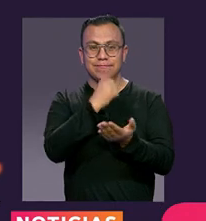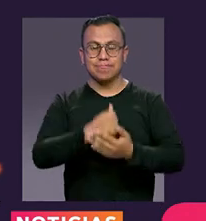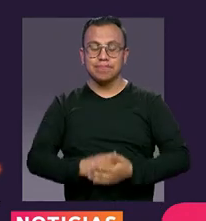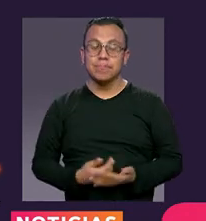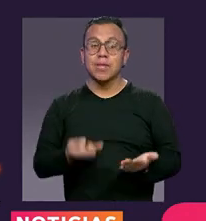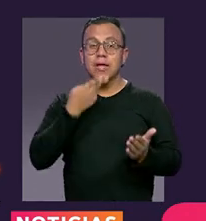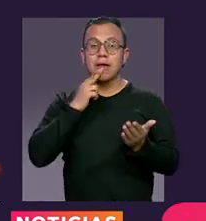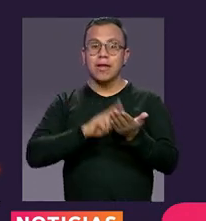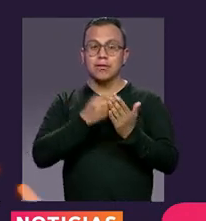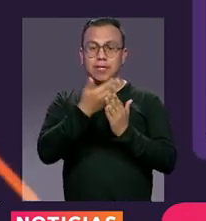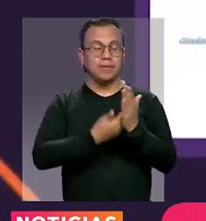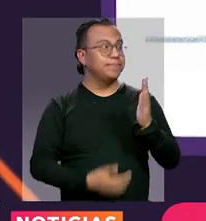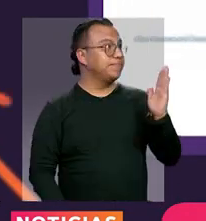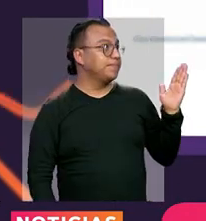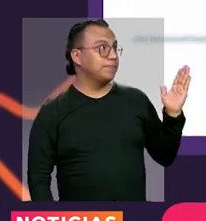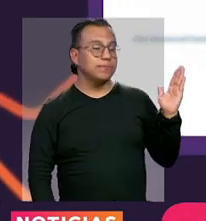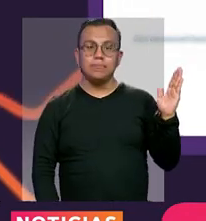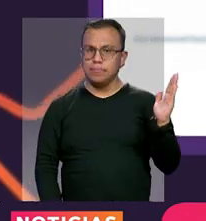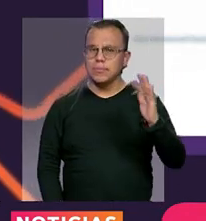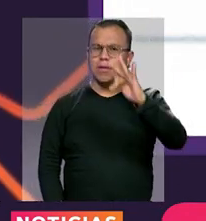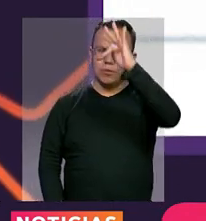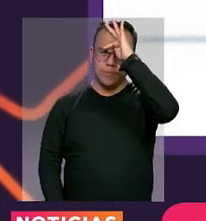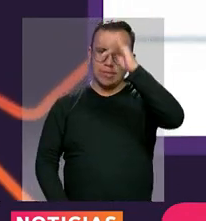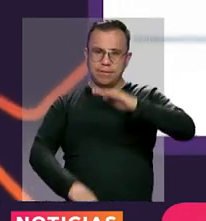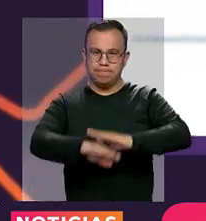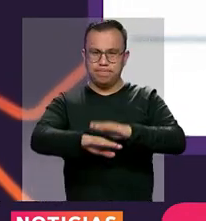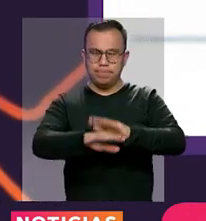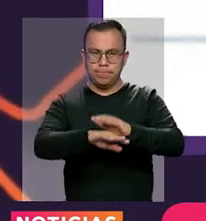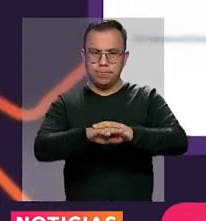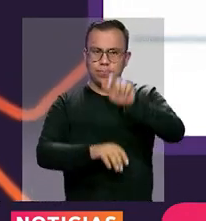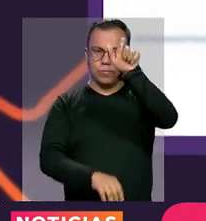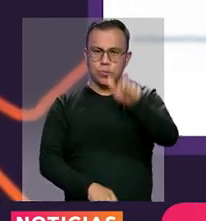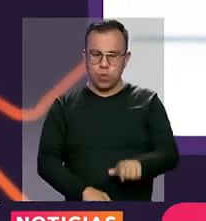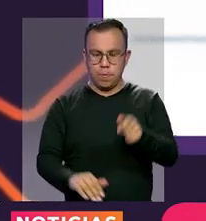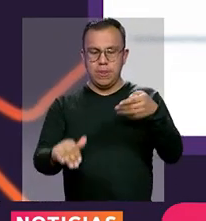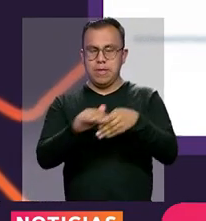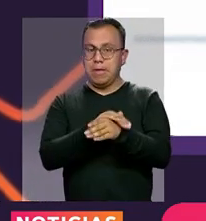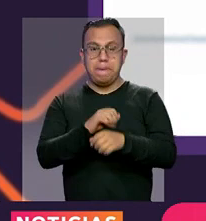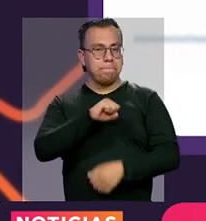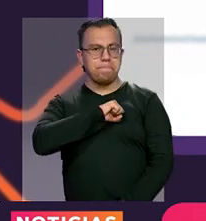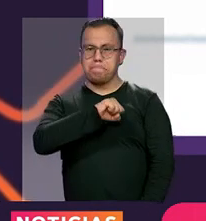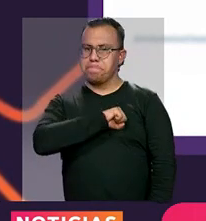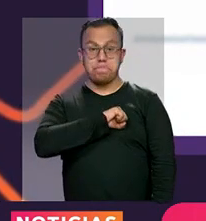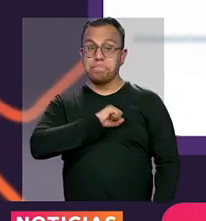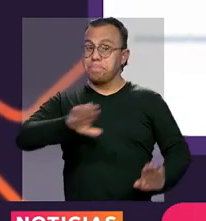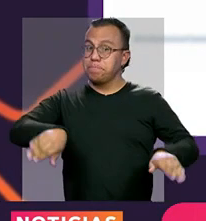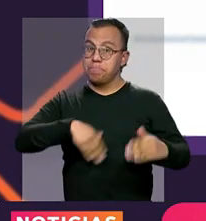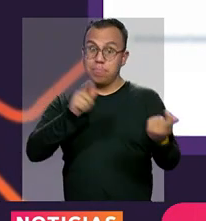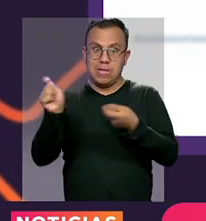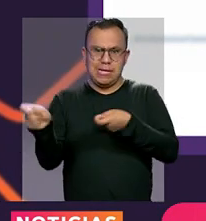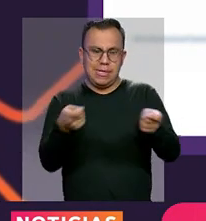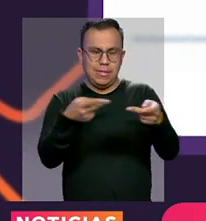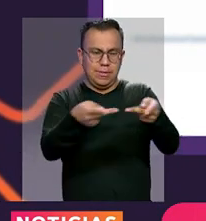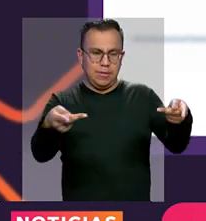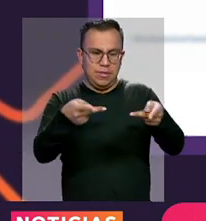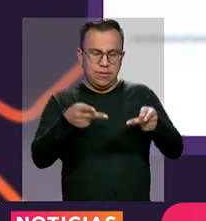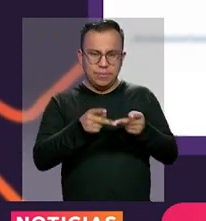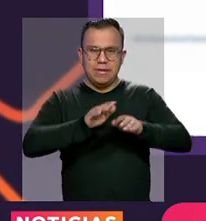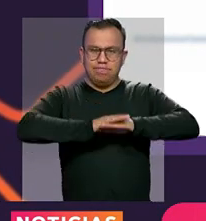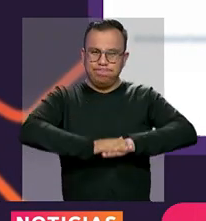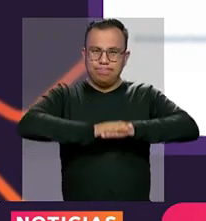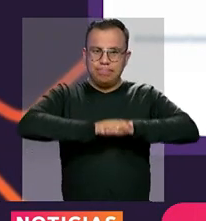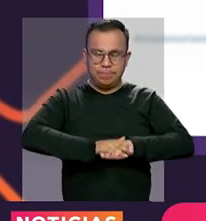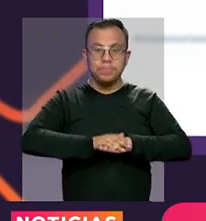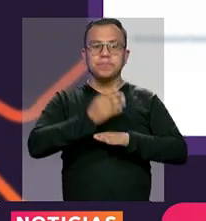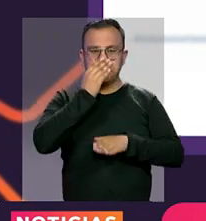a través de un comunicado, la Clínica Colombia informó: el paciente ingresó sin signos vitales y fue llevado a la sala de reanimación, en